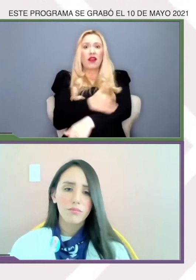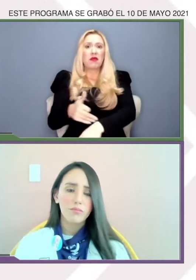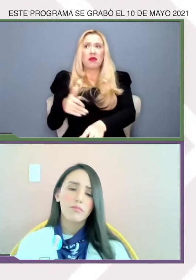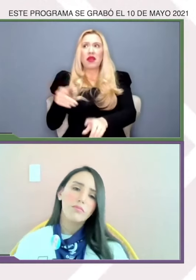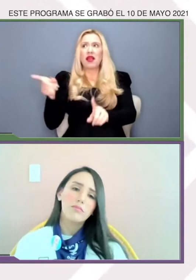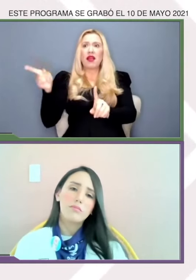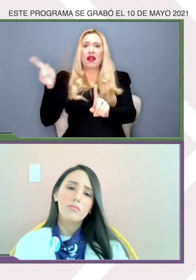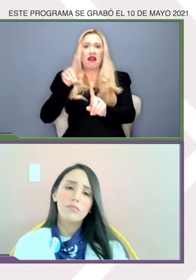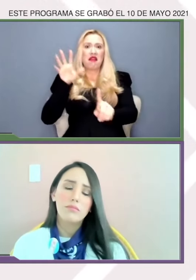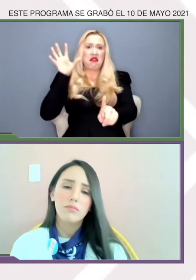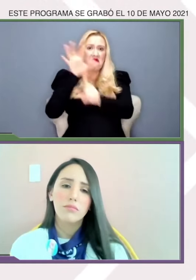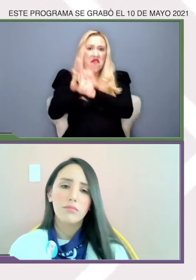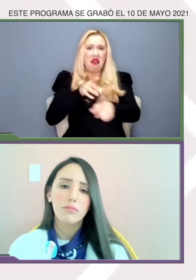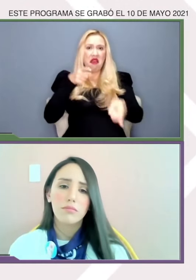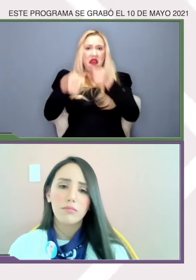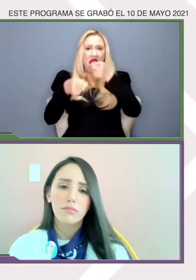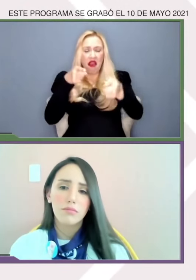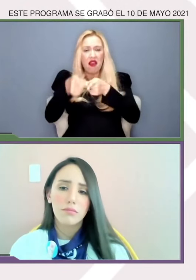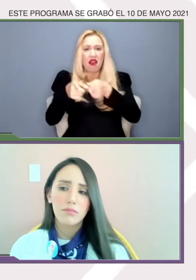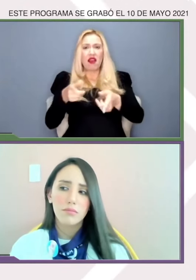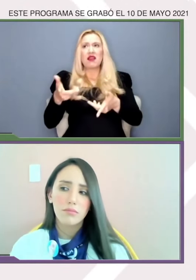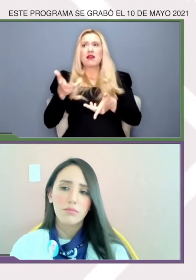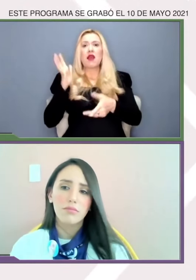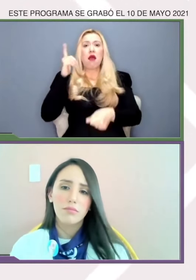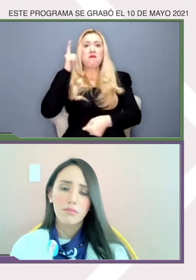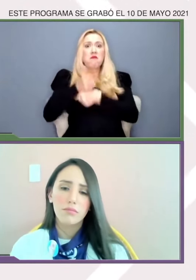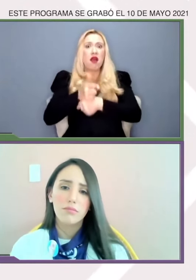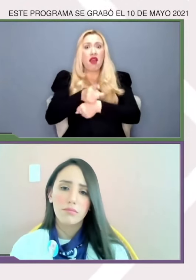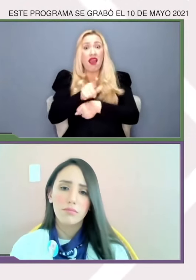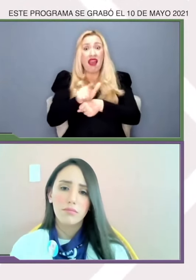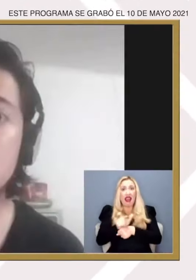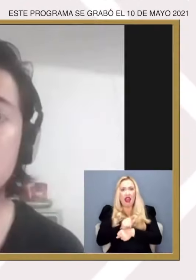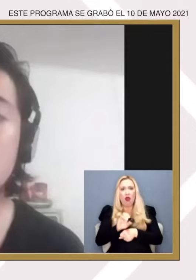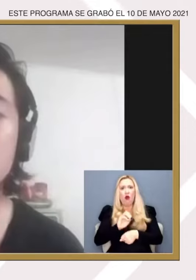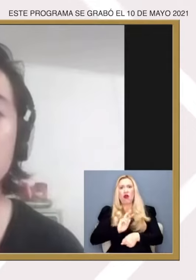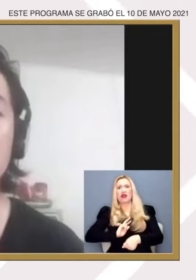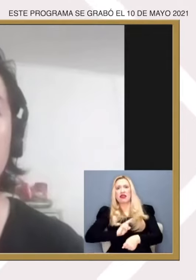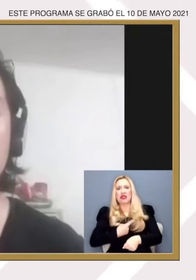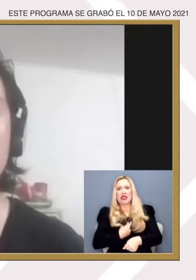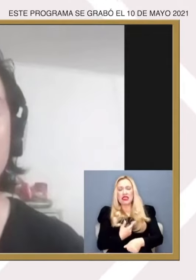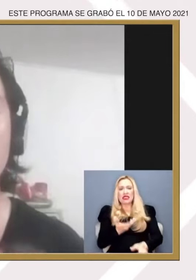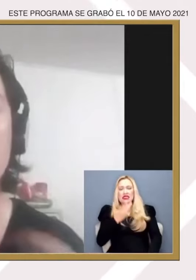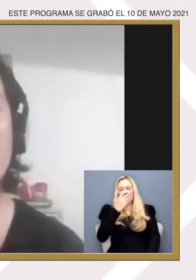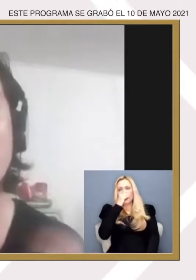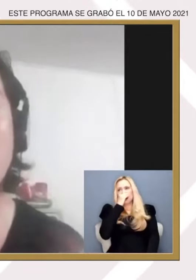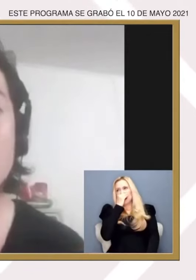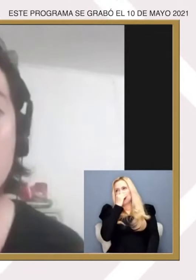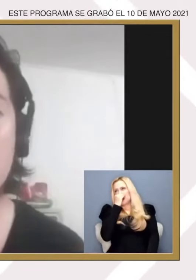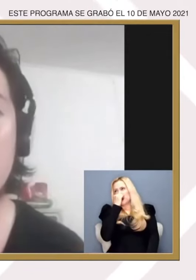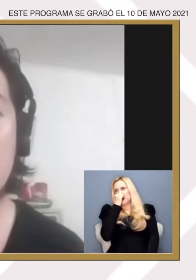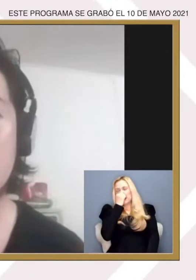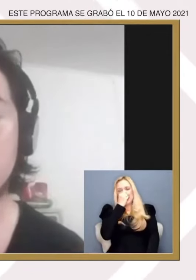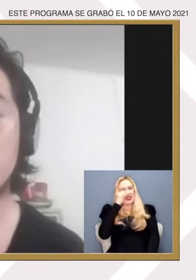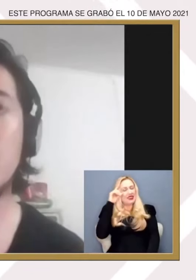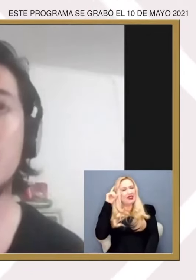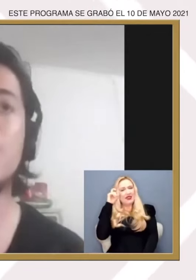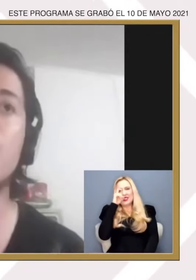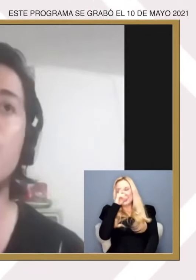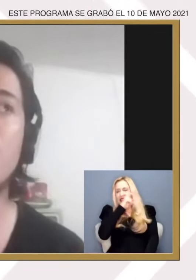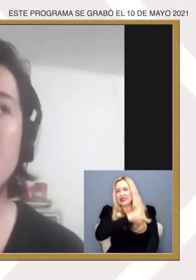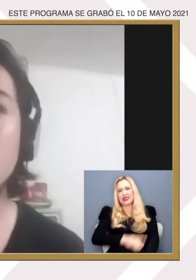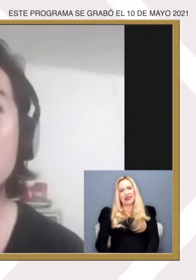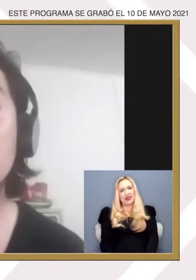salir del closet o está por salir del closet. Incluso las transiciones son todavía más complicadas. ¿Por